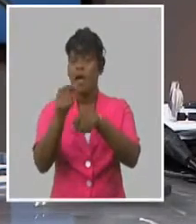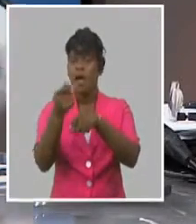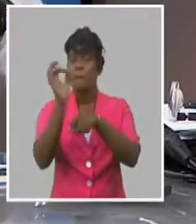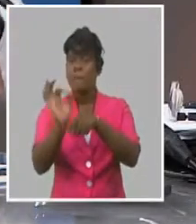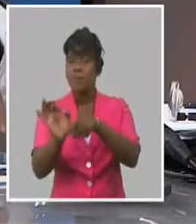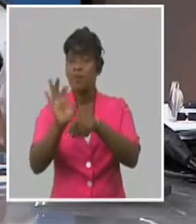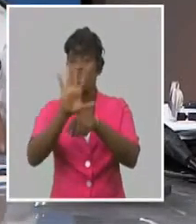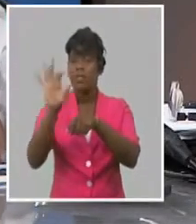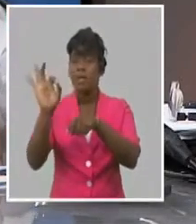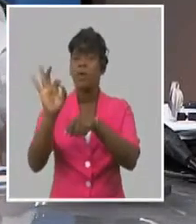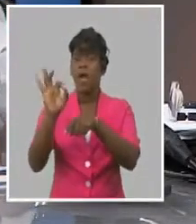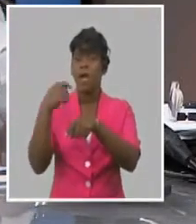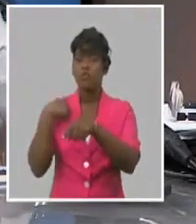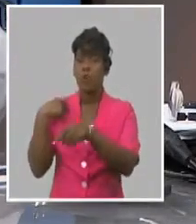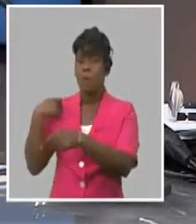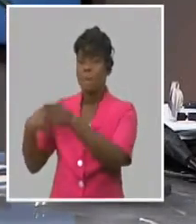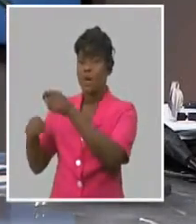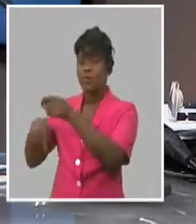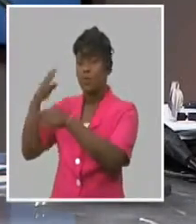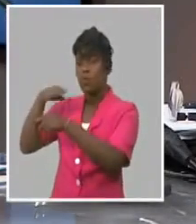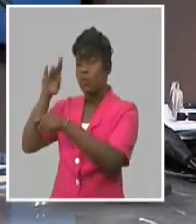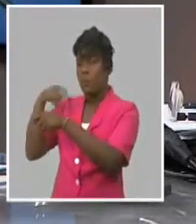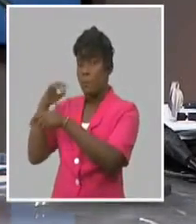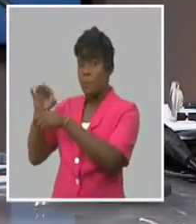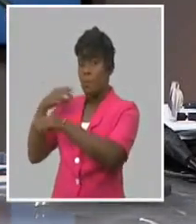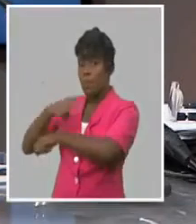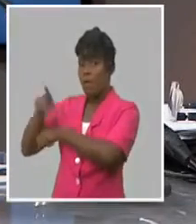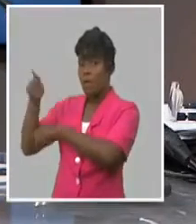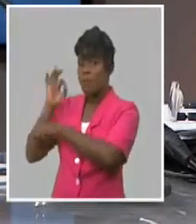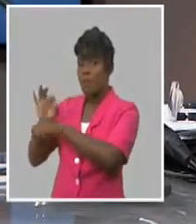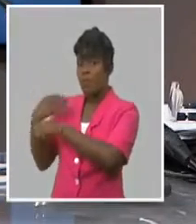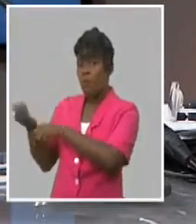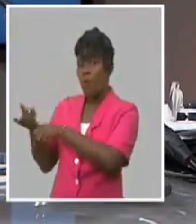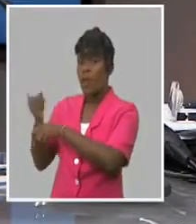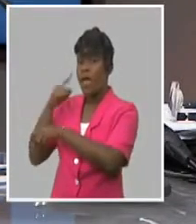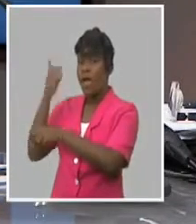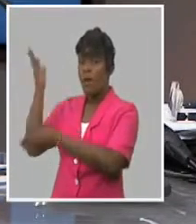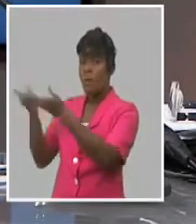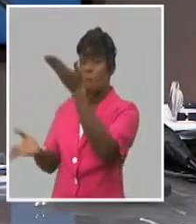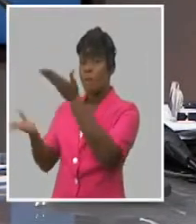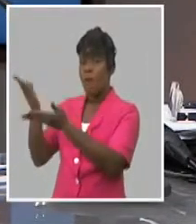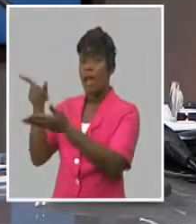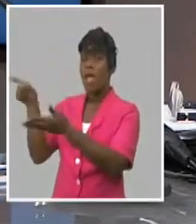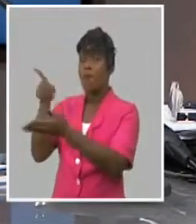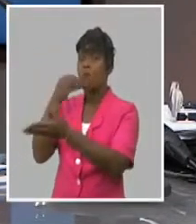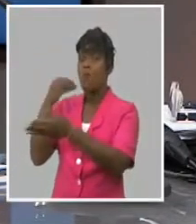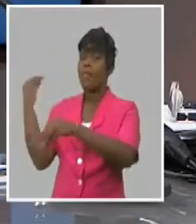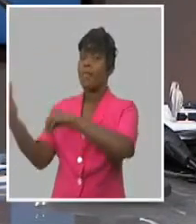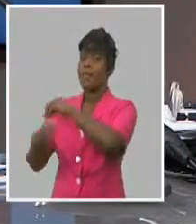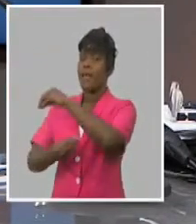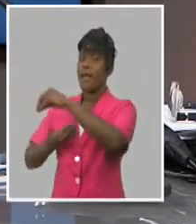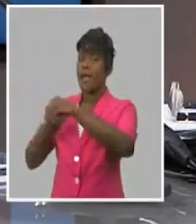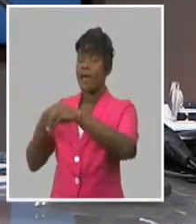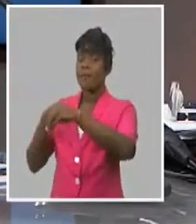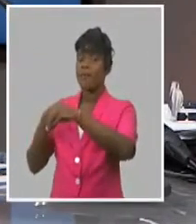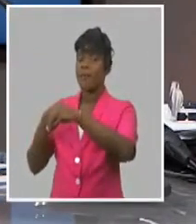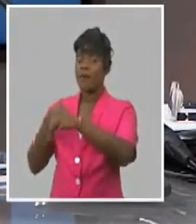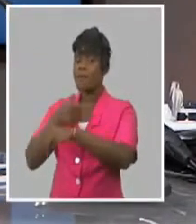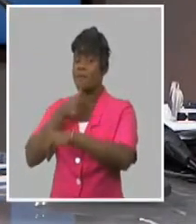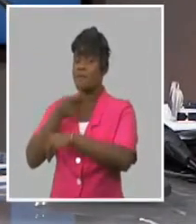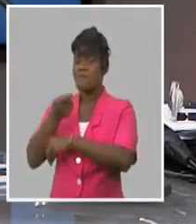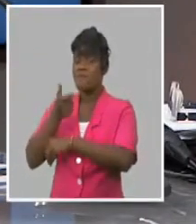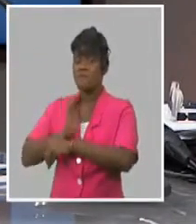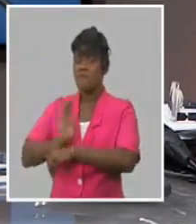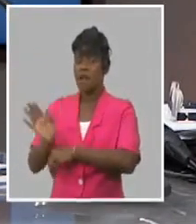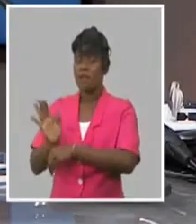al mismo tiempo que calculan la canasta de moneda y calculan el tipo de cambio, establecen una banda. Y dice, el